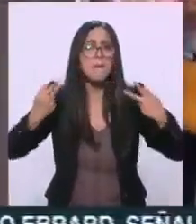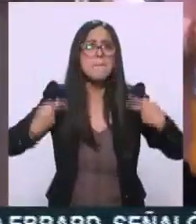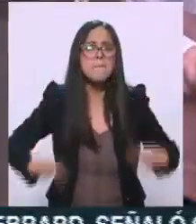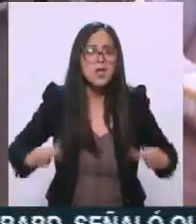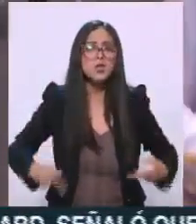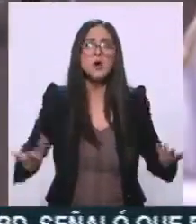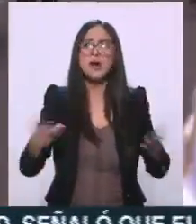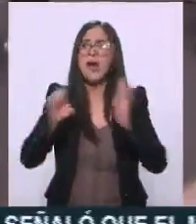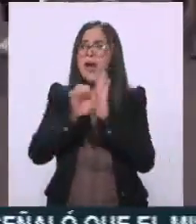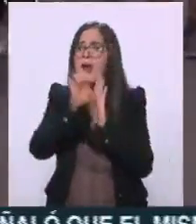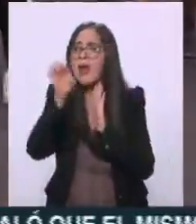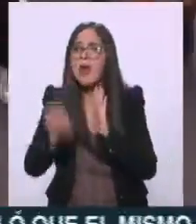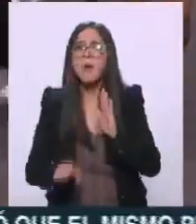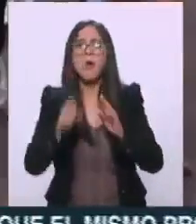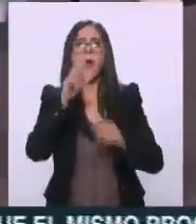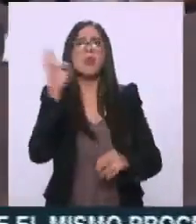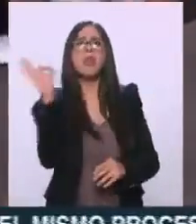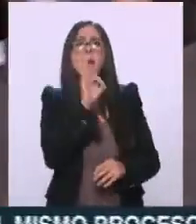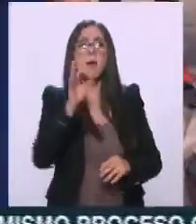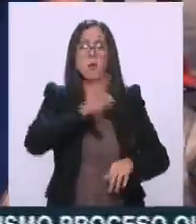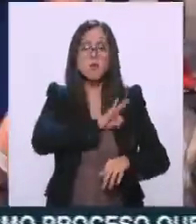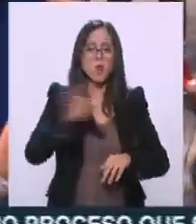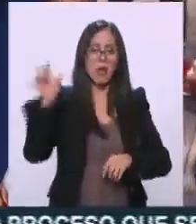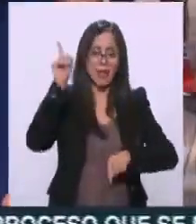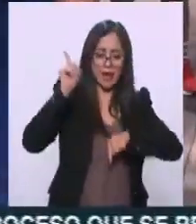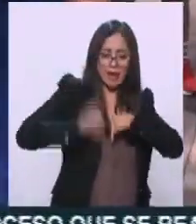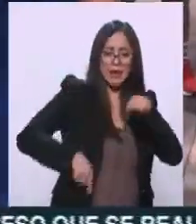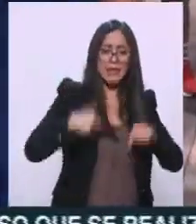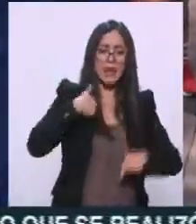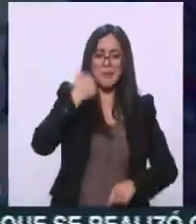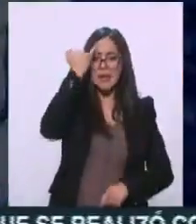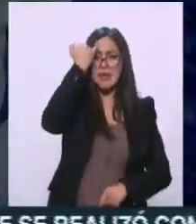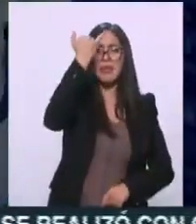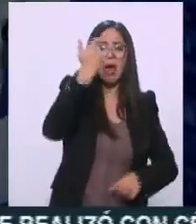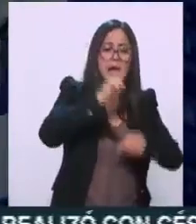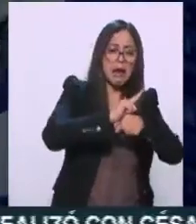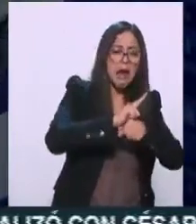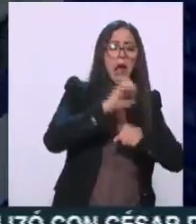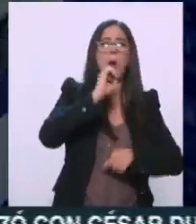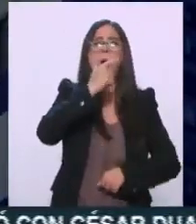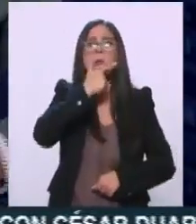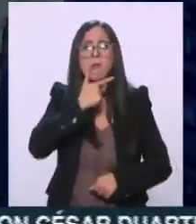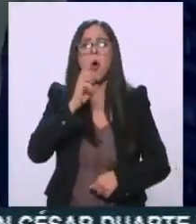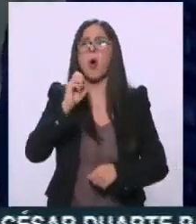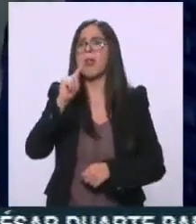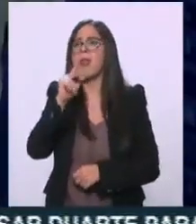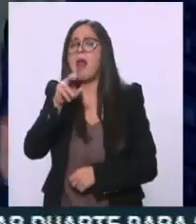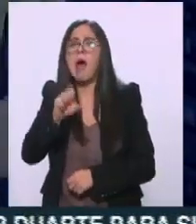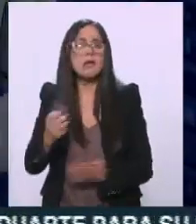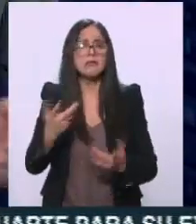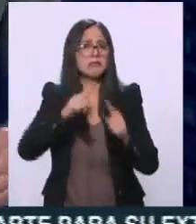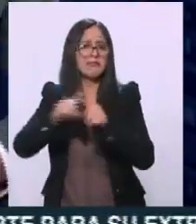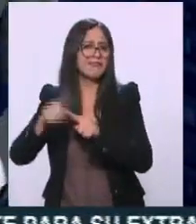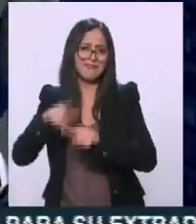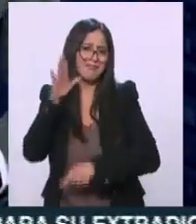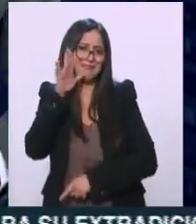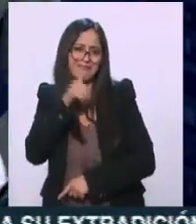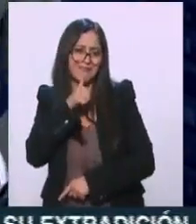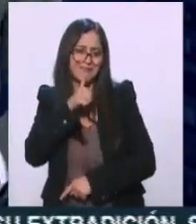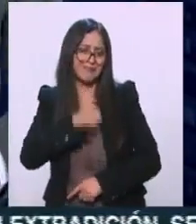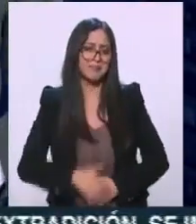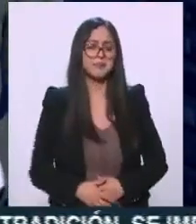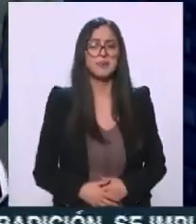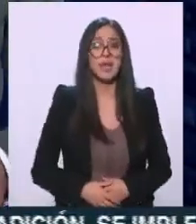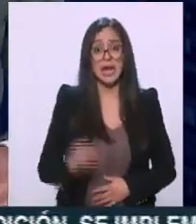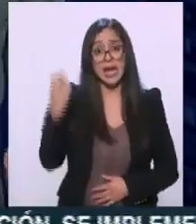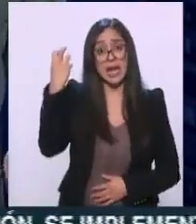ser homosexual o trans o bisexual. Entonces estamos hablando, Temístocles, de un gran triunfo, no solo para la comunidad de